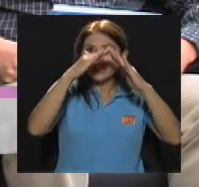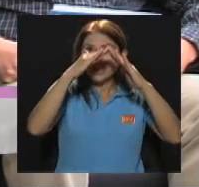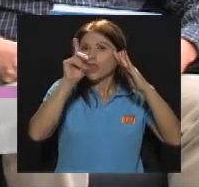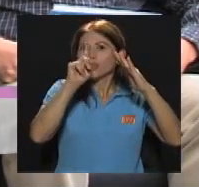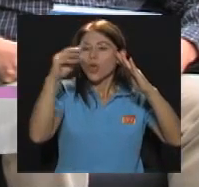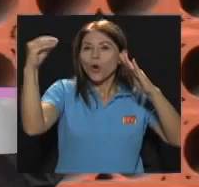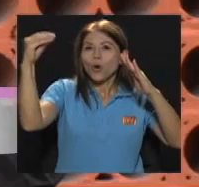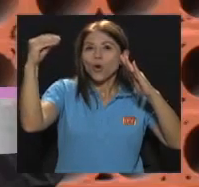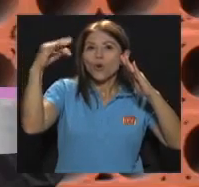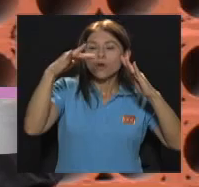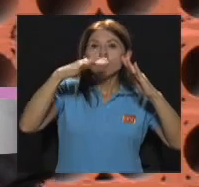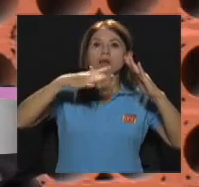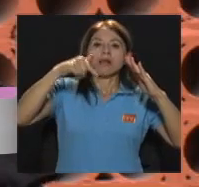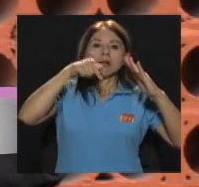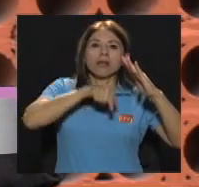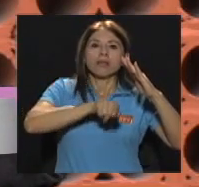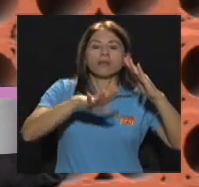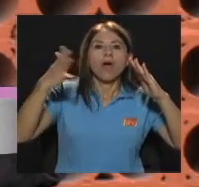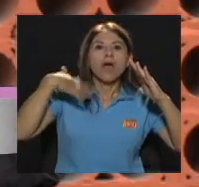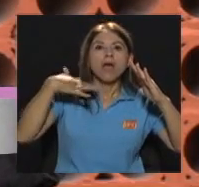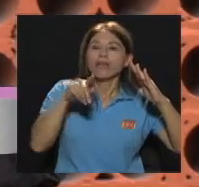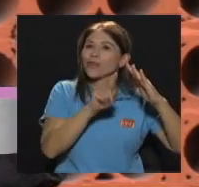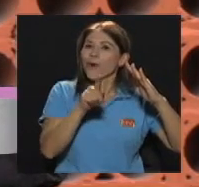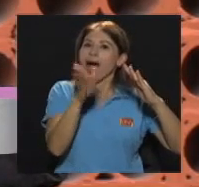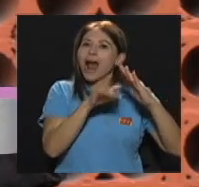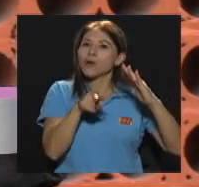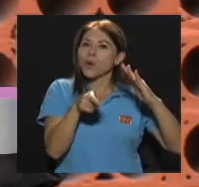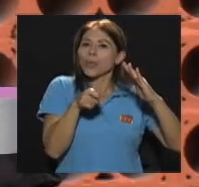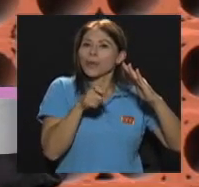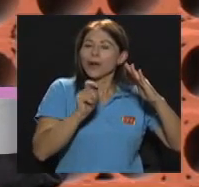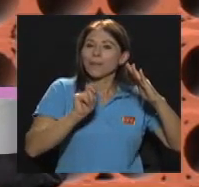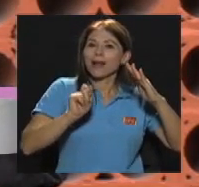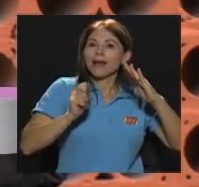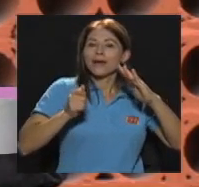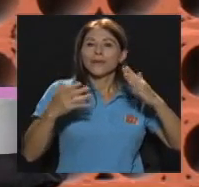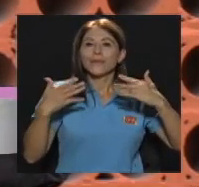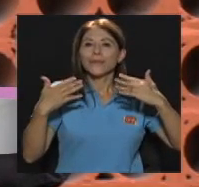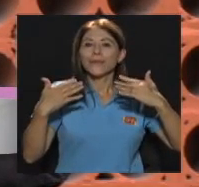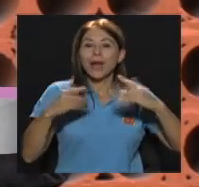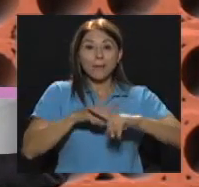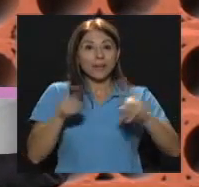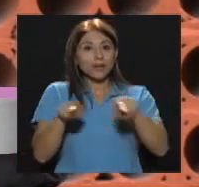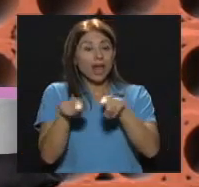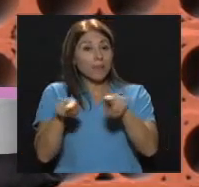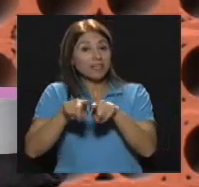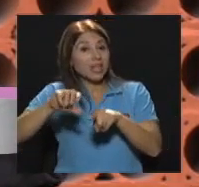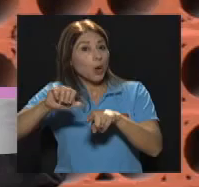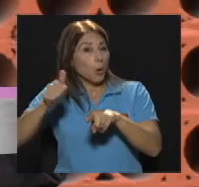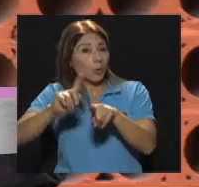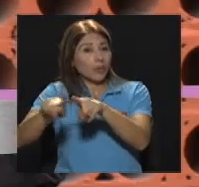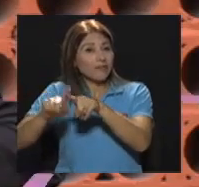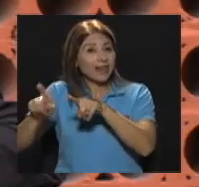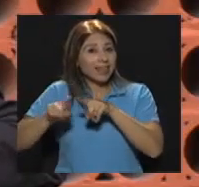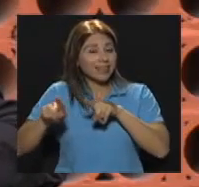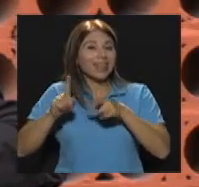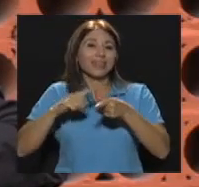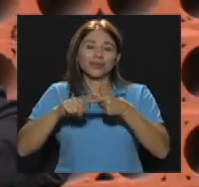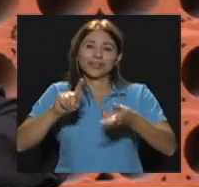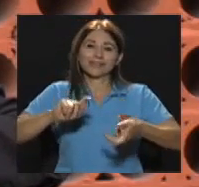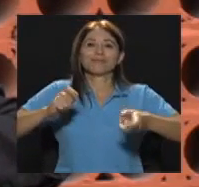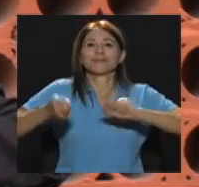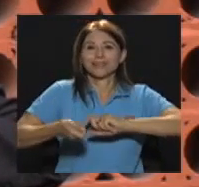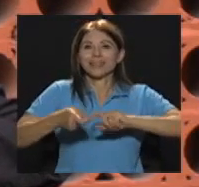hacia el interior, ¿verdad? Pero si estamos en otro tipo de climas, tal vez materiales más livianos son los más adecuados.